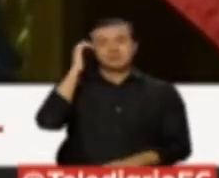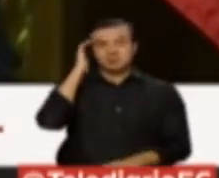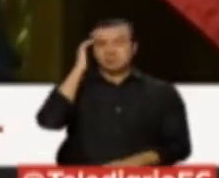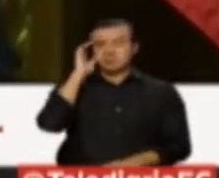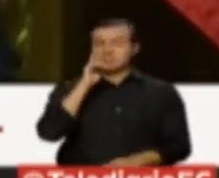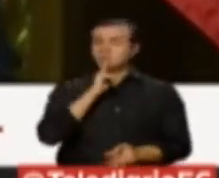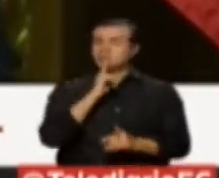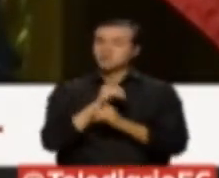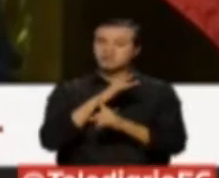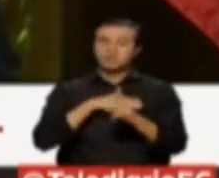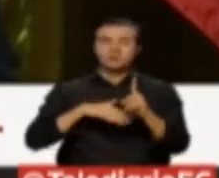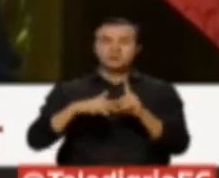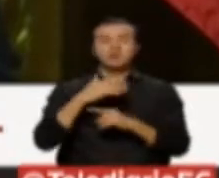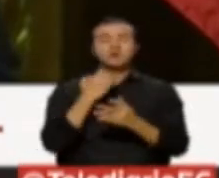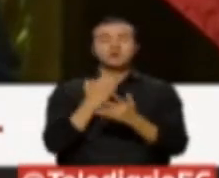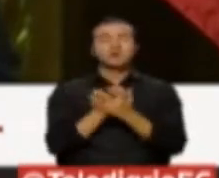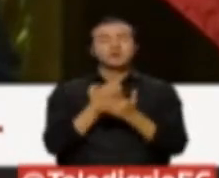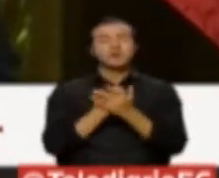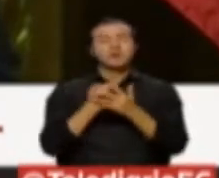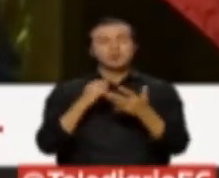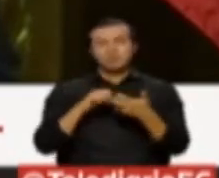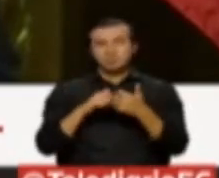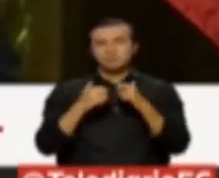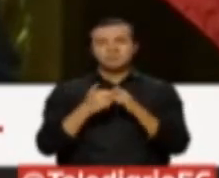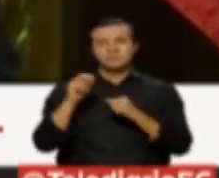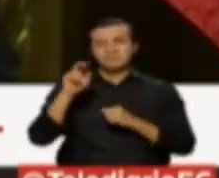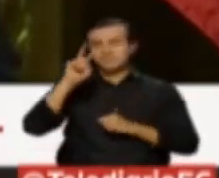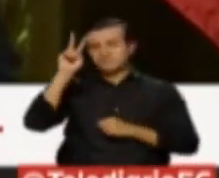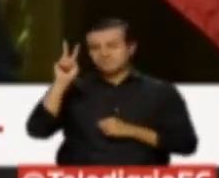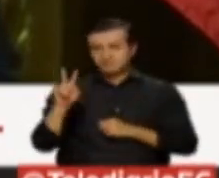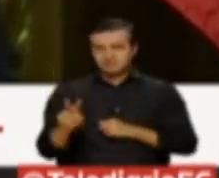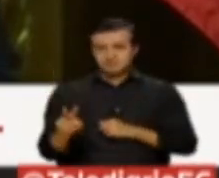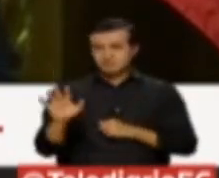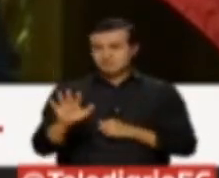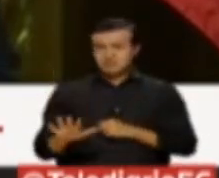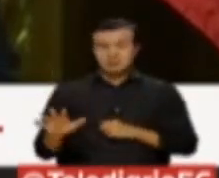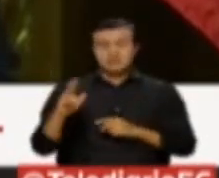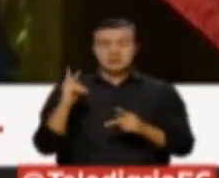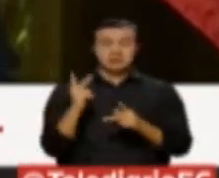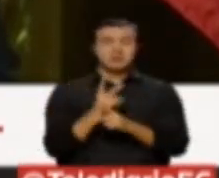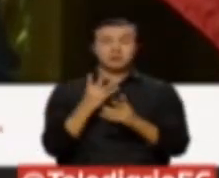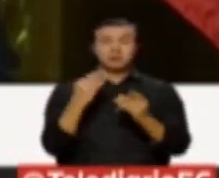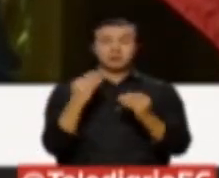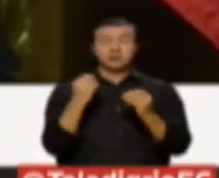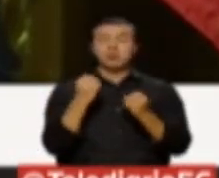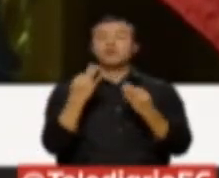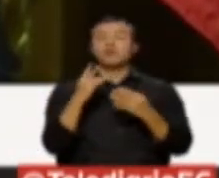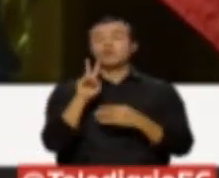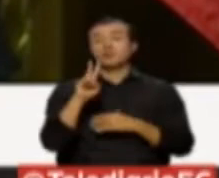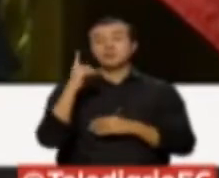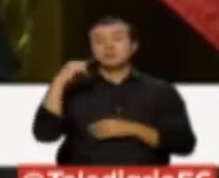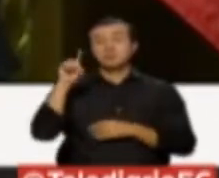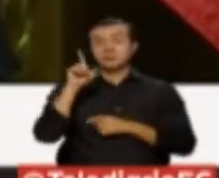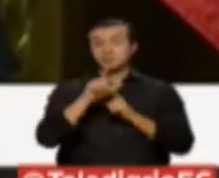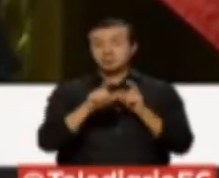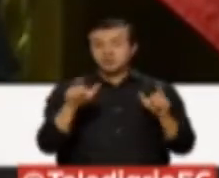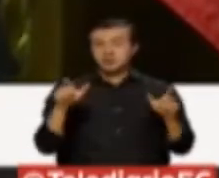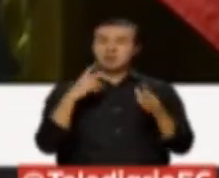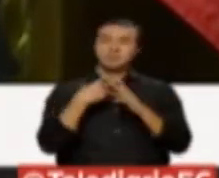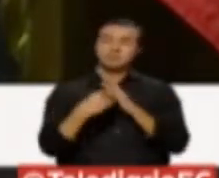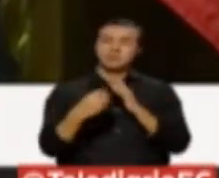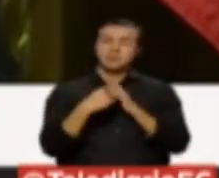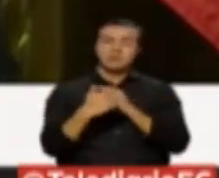por la situación económica y la crisis humanitaria en venezuela que han causado el éxodo de más de 2 millones de venezolanos